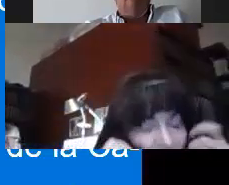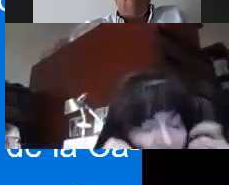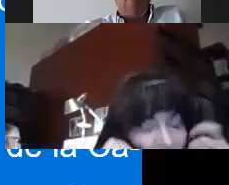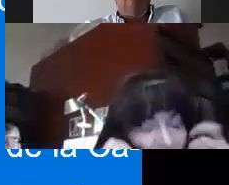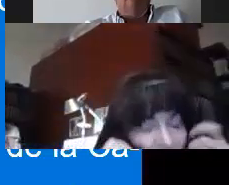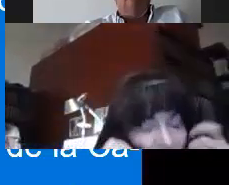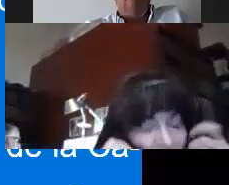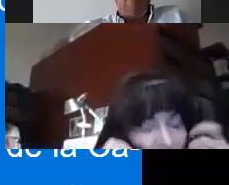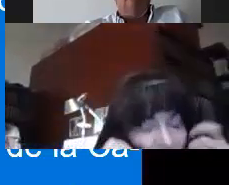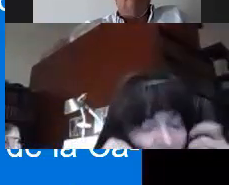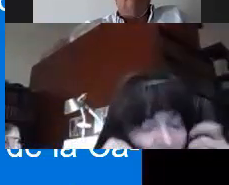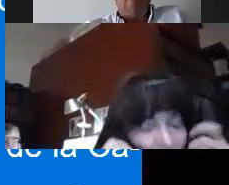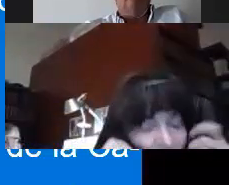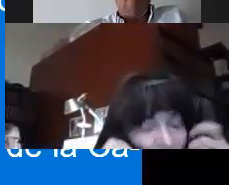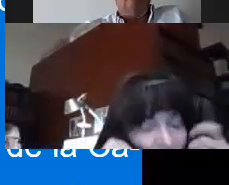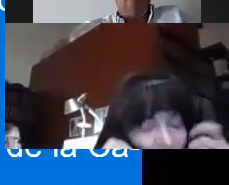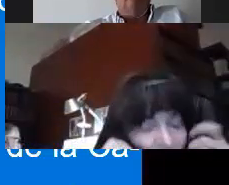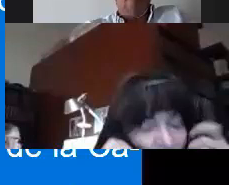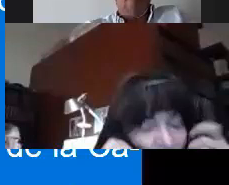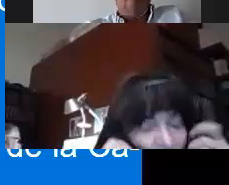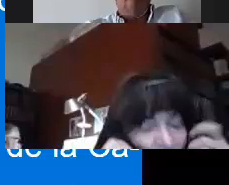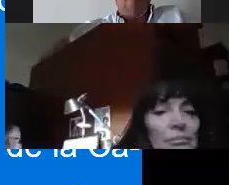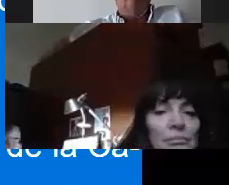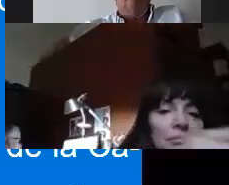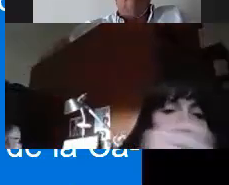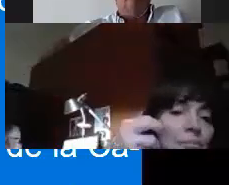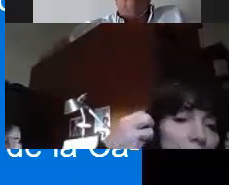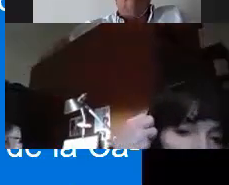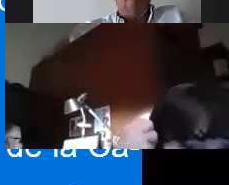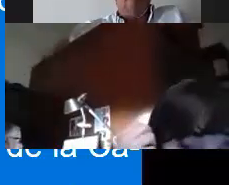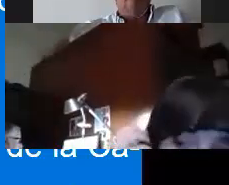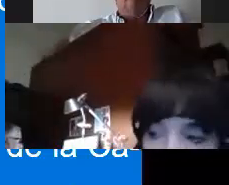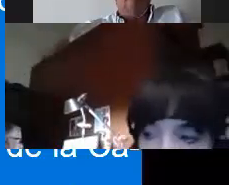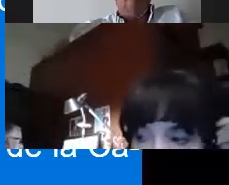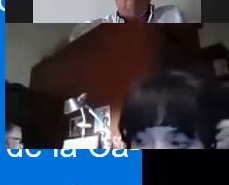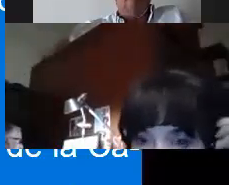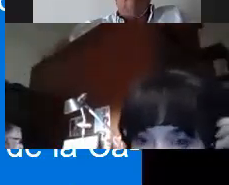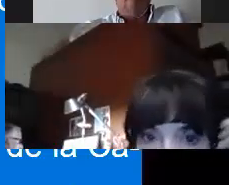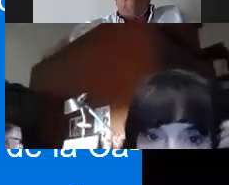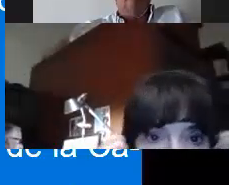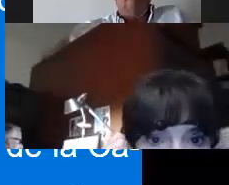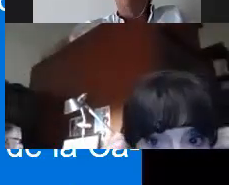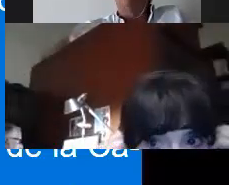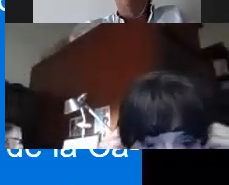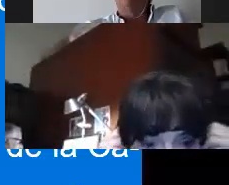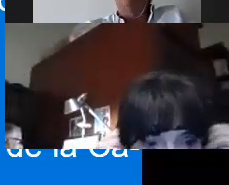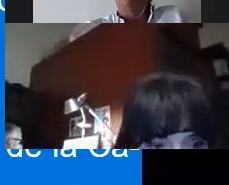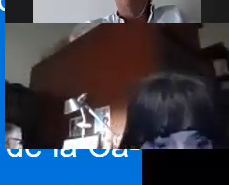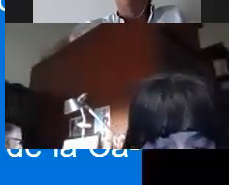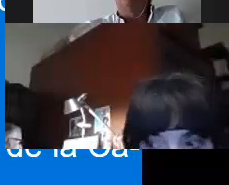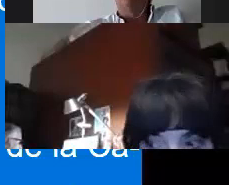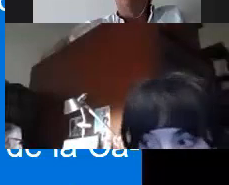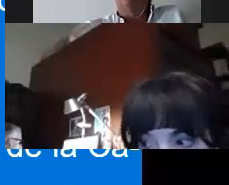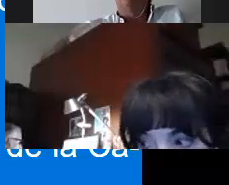regla. Los actores sostienen que carece de sustento la afirmación de la Cámara para desestimar